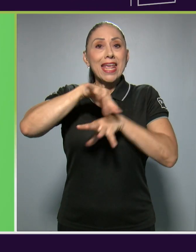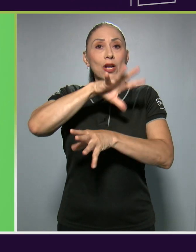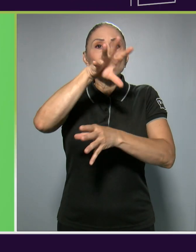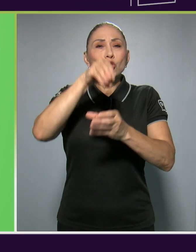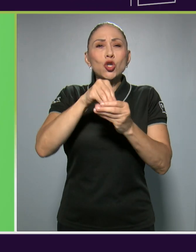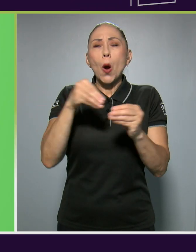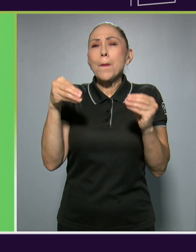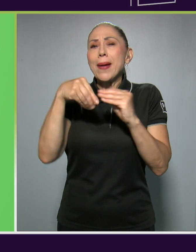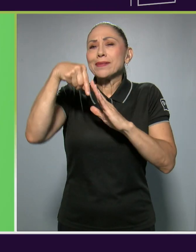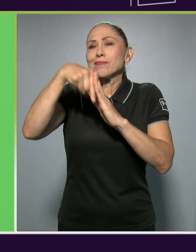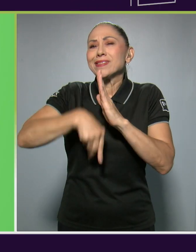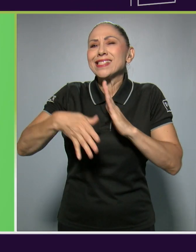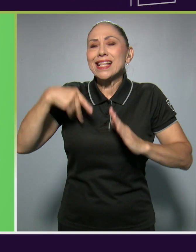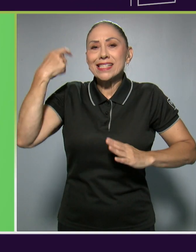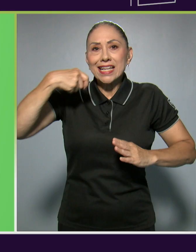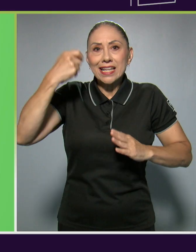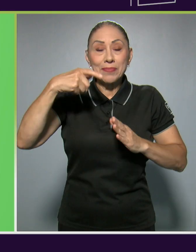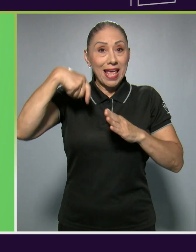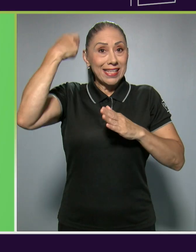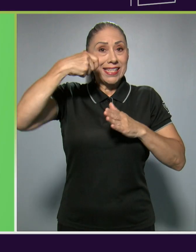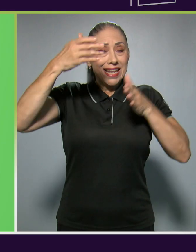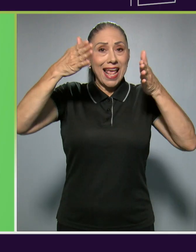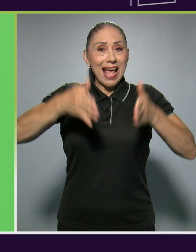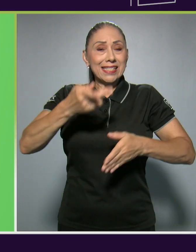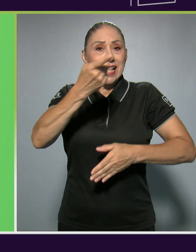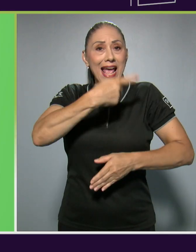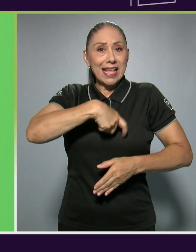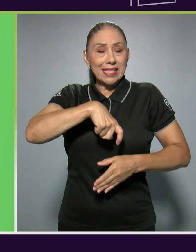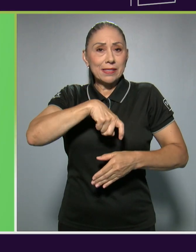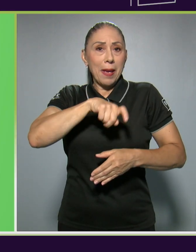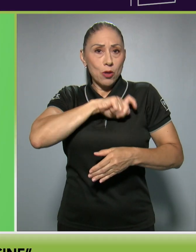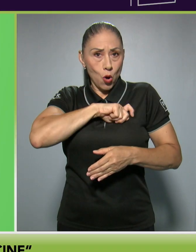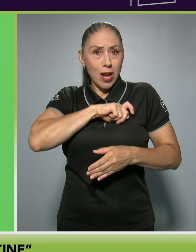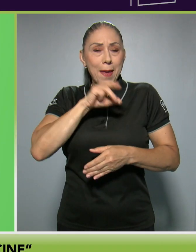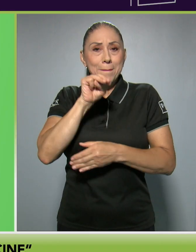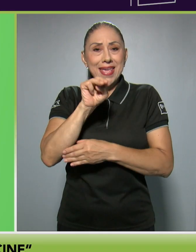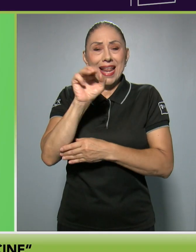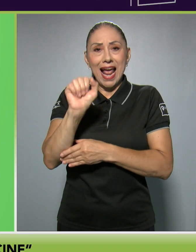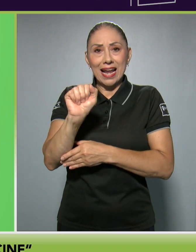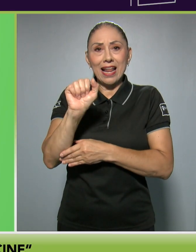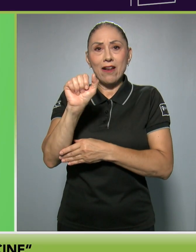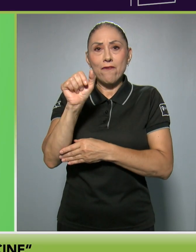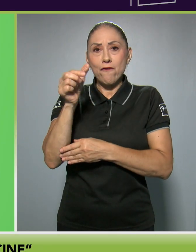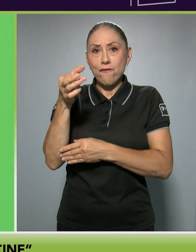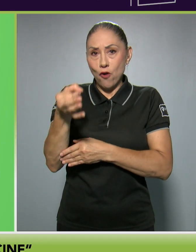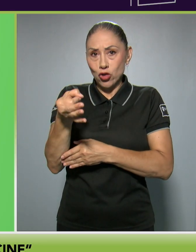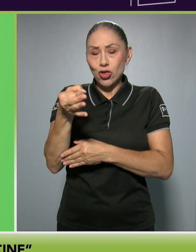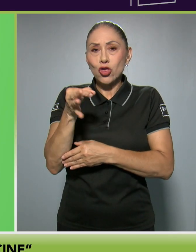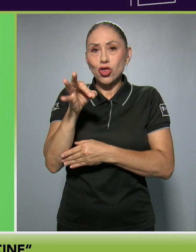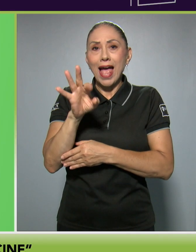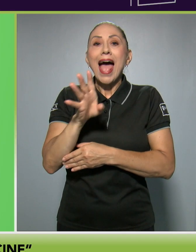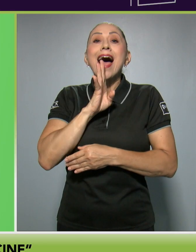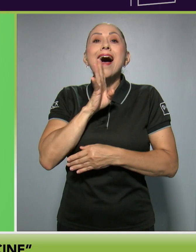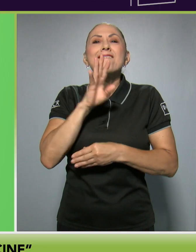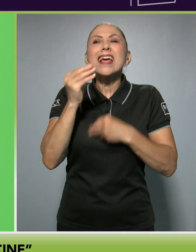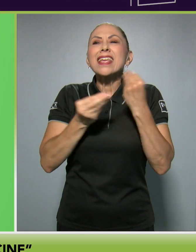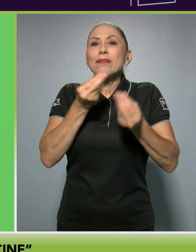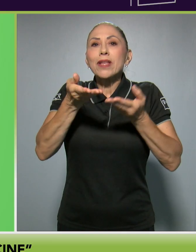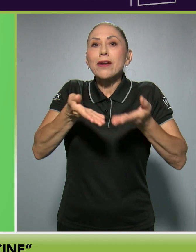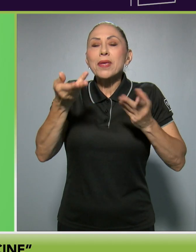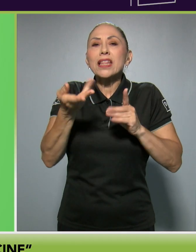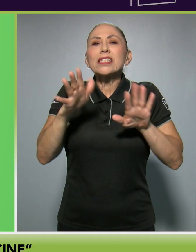del cineasta español Miguel Ángel Font, habla sobre su experiencia en la implementación de herramientas para acercar